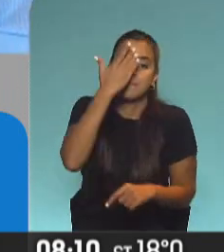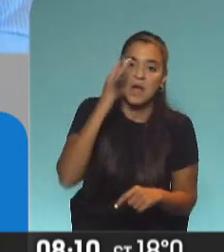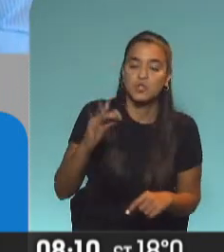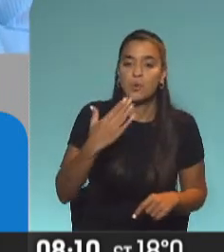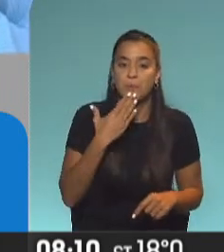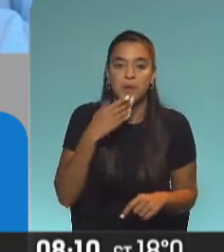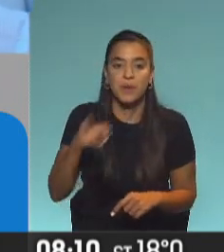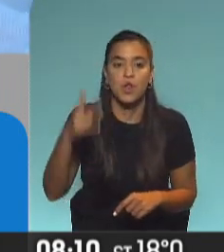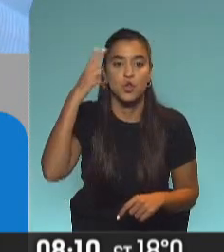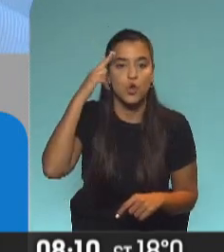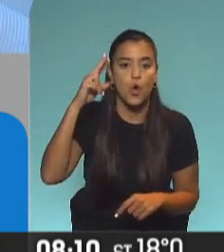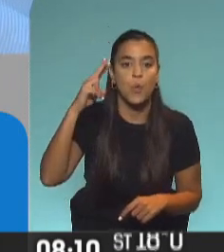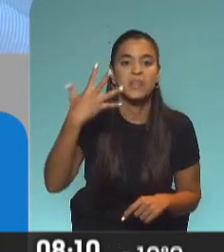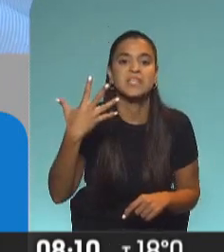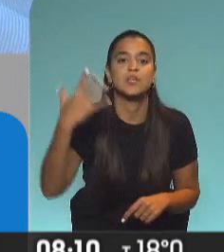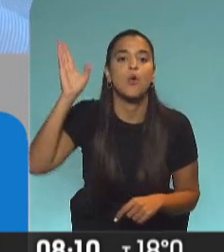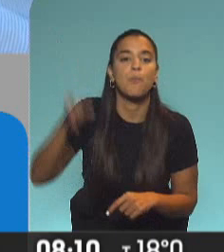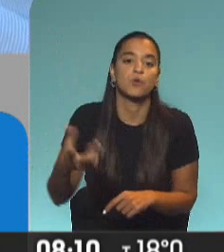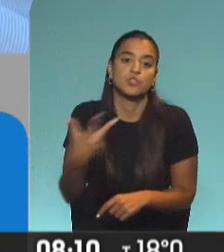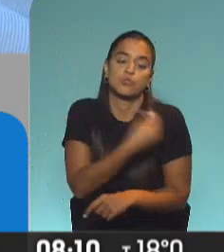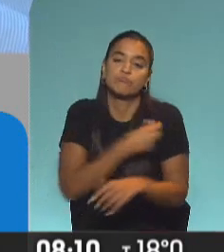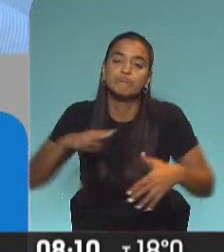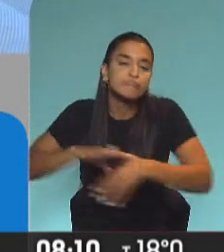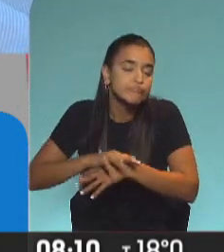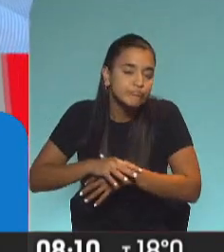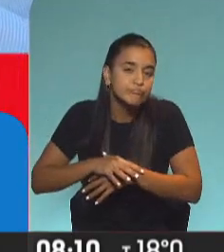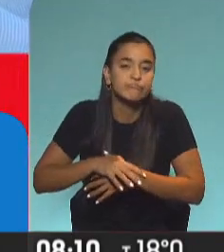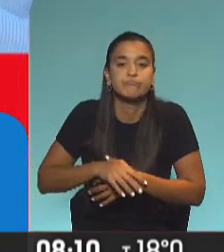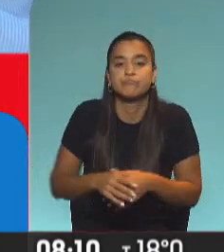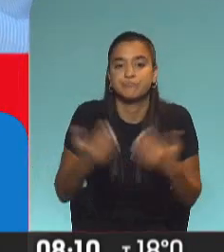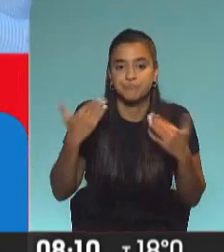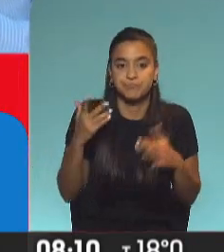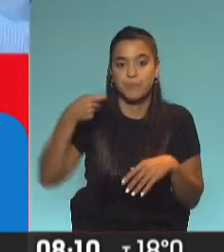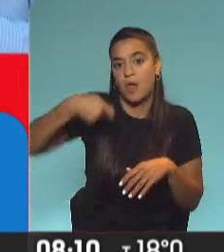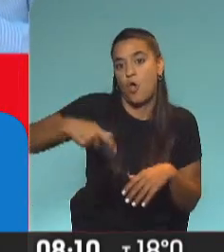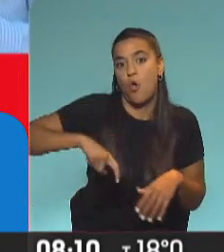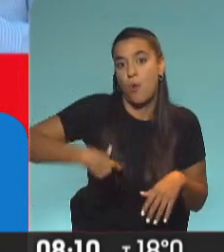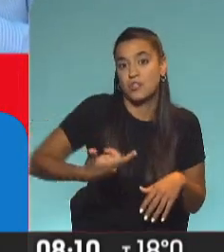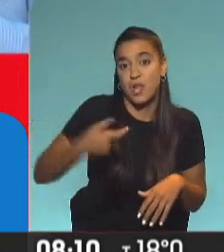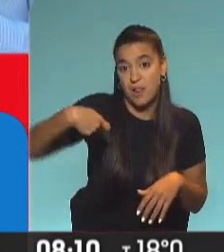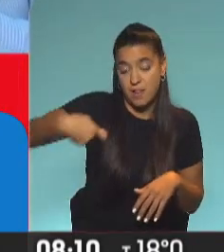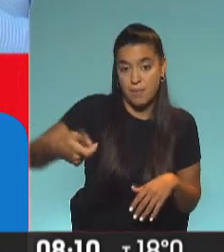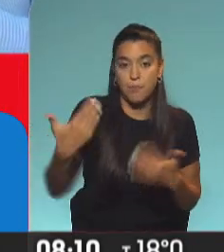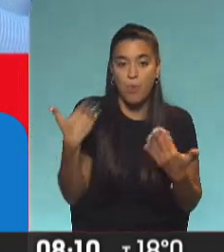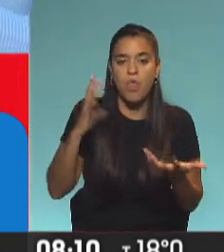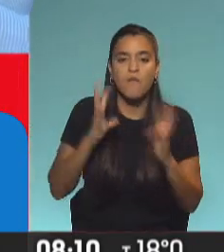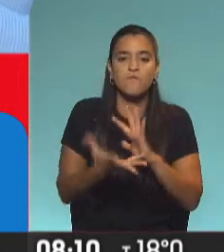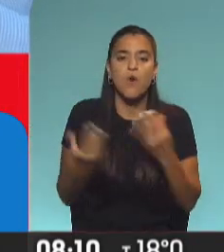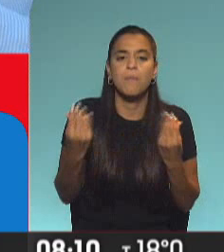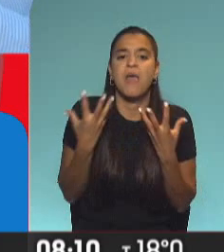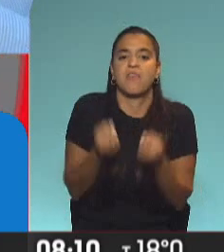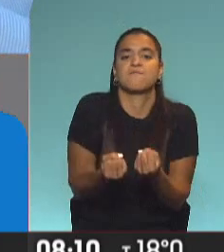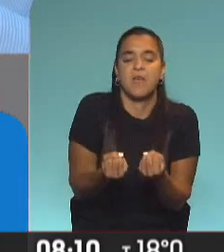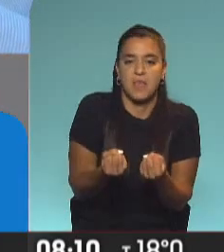con una efectividad del 95% y tal vez a través de su prepaga, ¿tendrá otra forma de